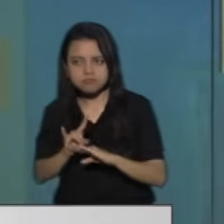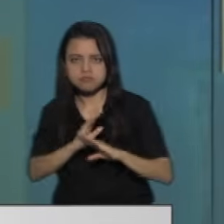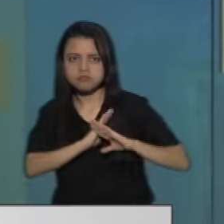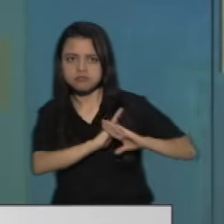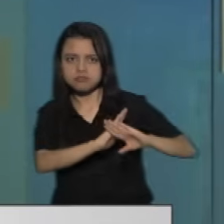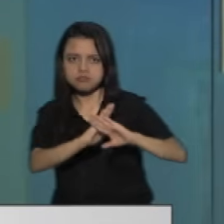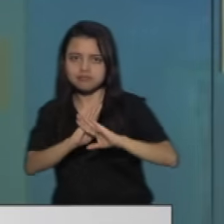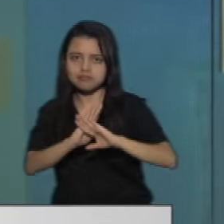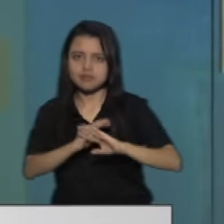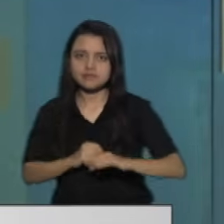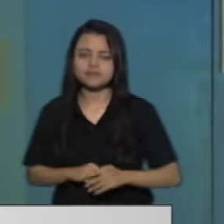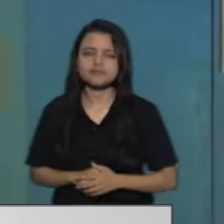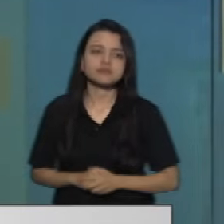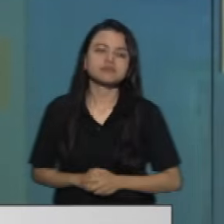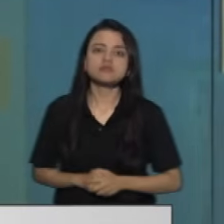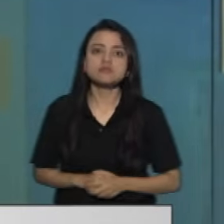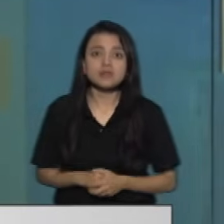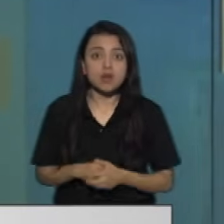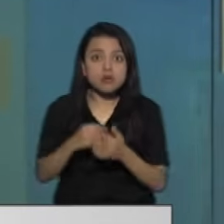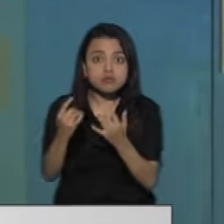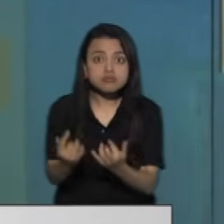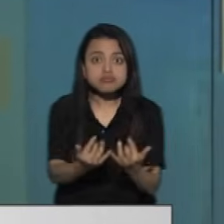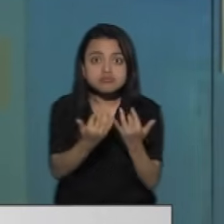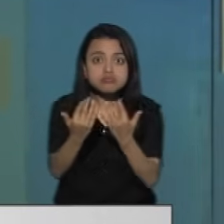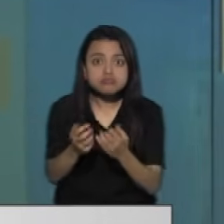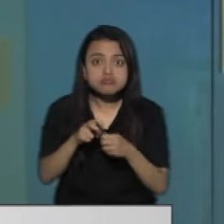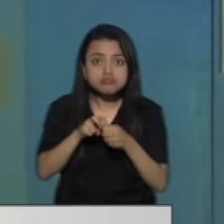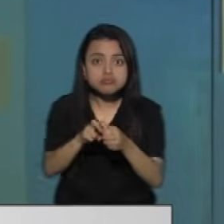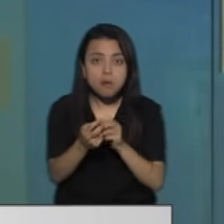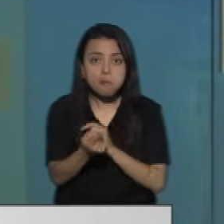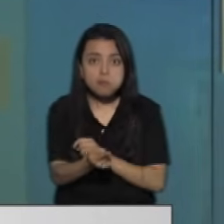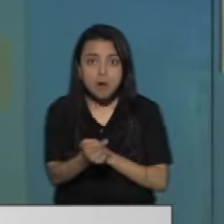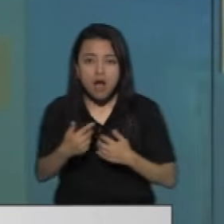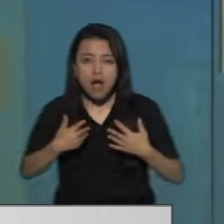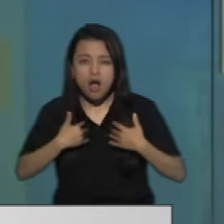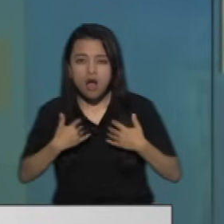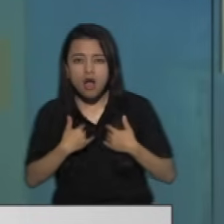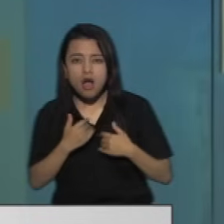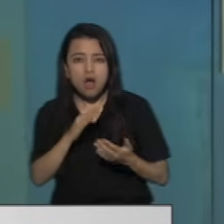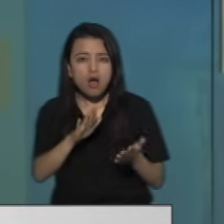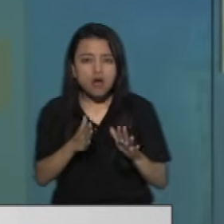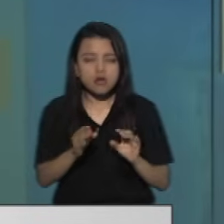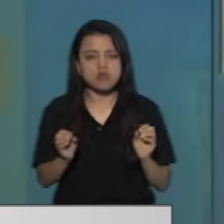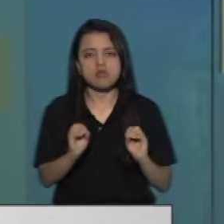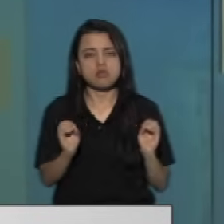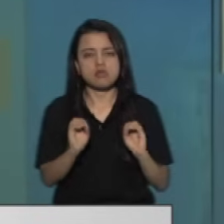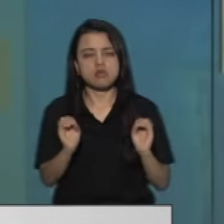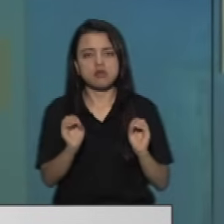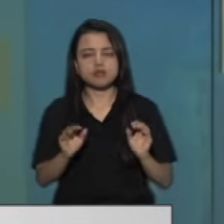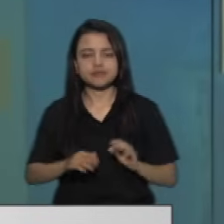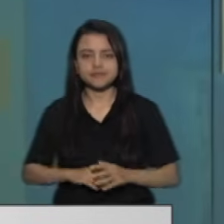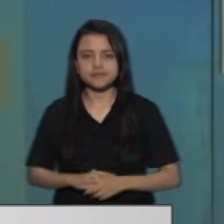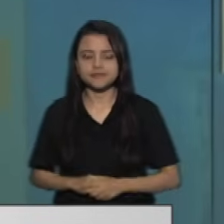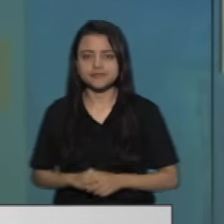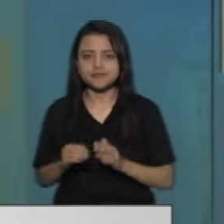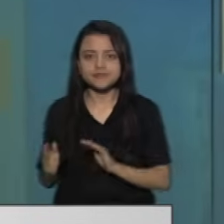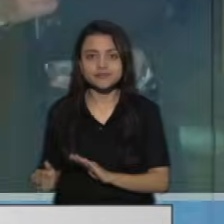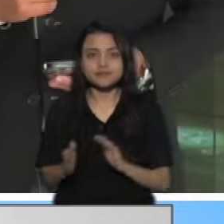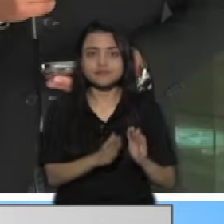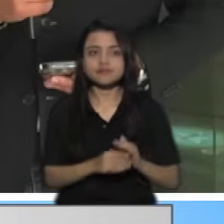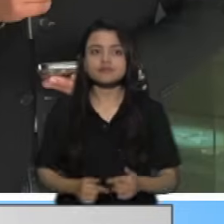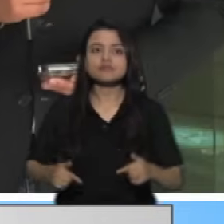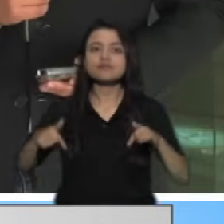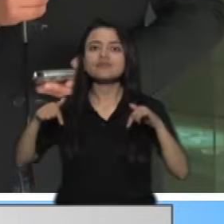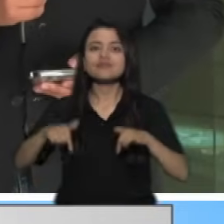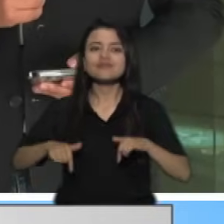En este hecho no se presentaron víctimas fatales ni heridos. También les contamos de una importante cumbre que se está llevando aquí en el norte de